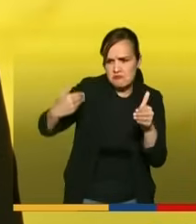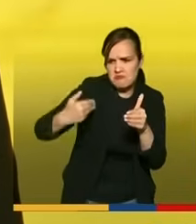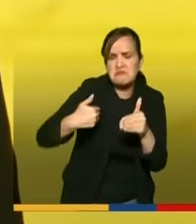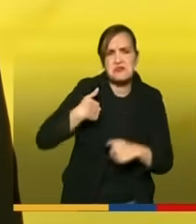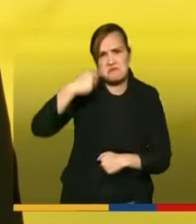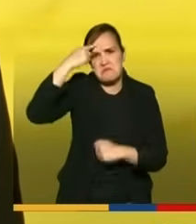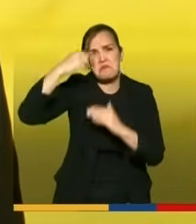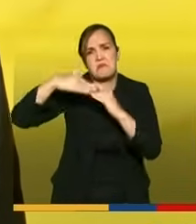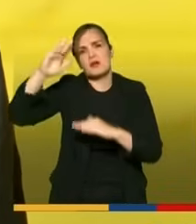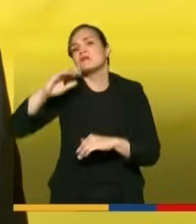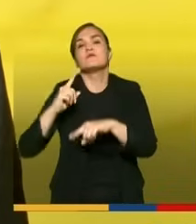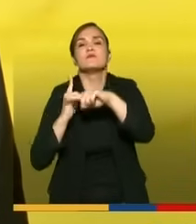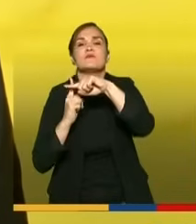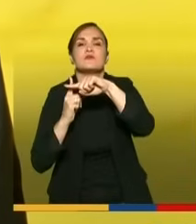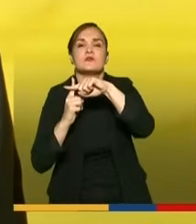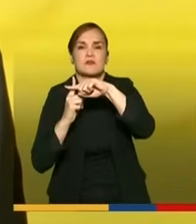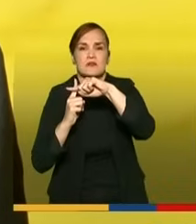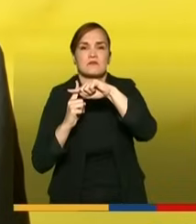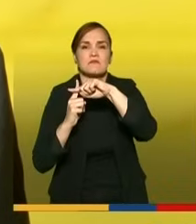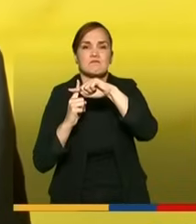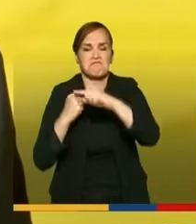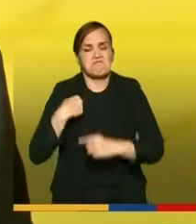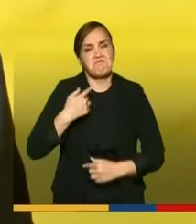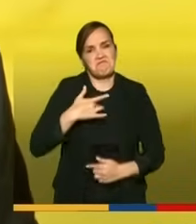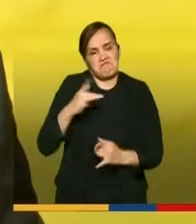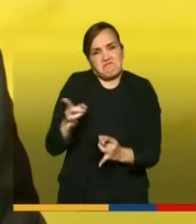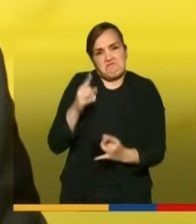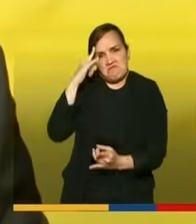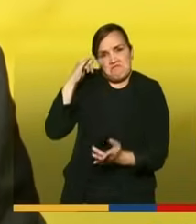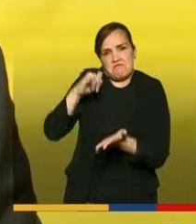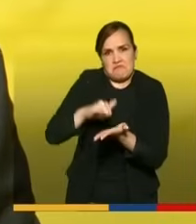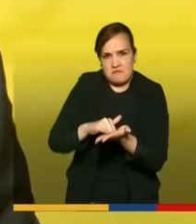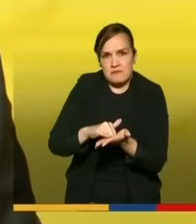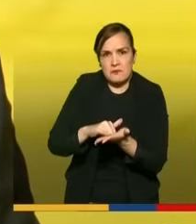positivo. Tenemos